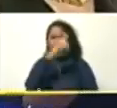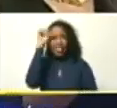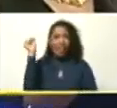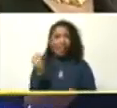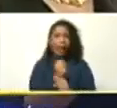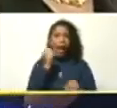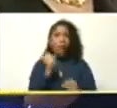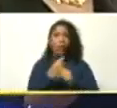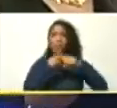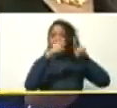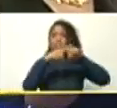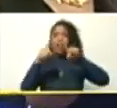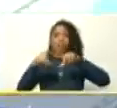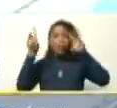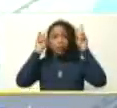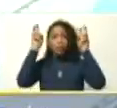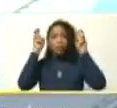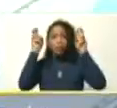trabajando los distintos temas.